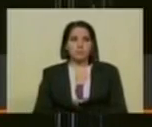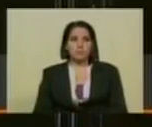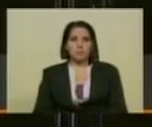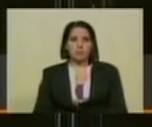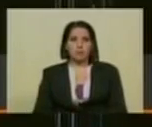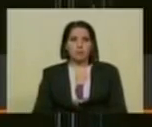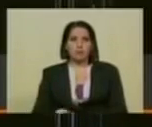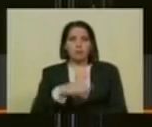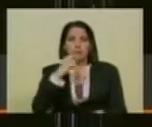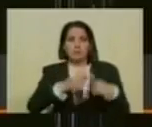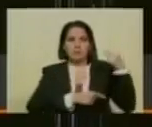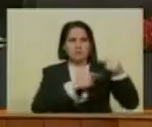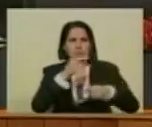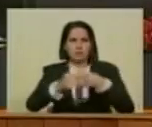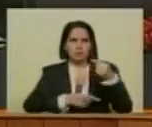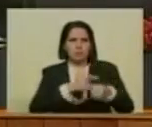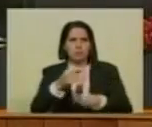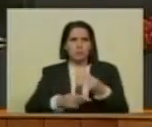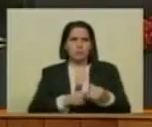de siglos.